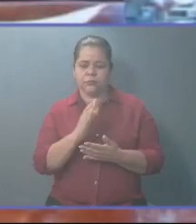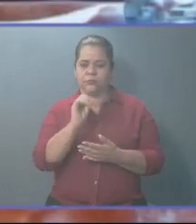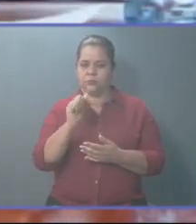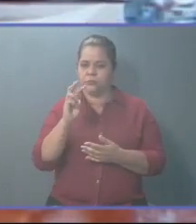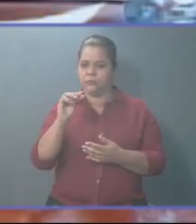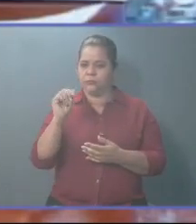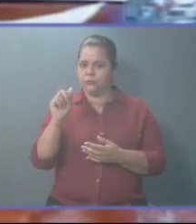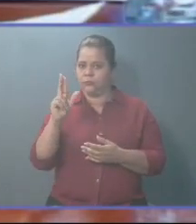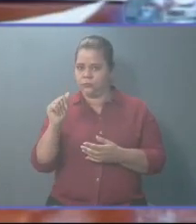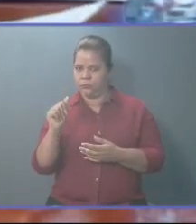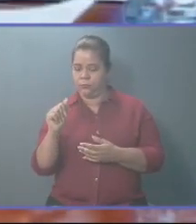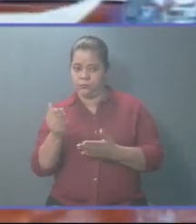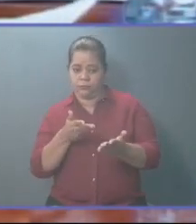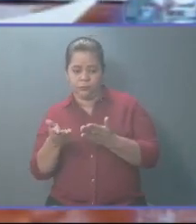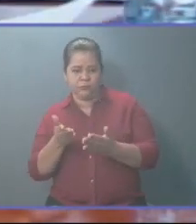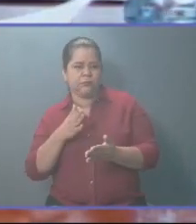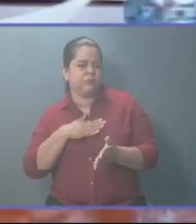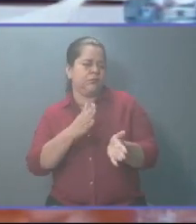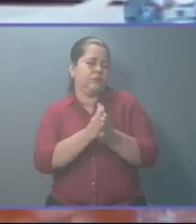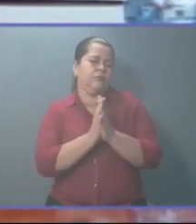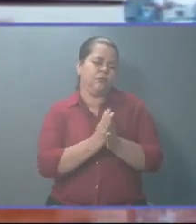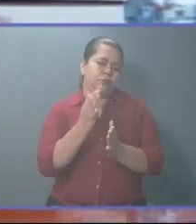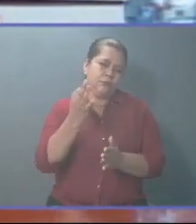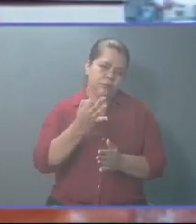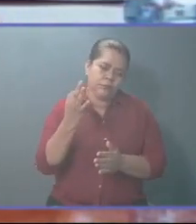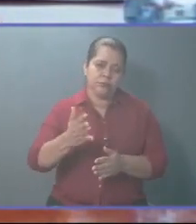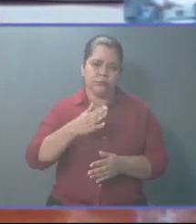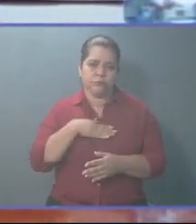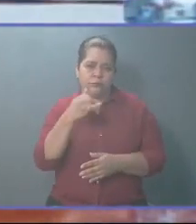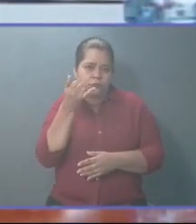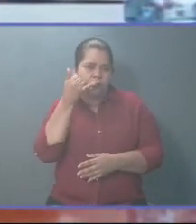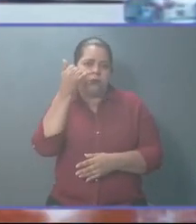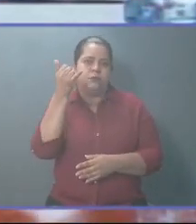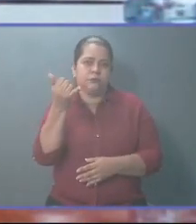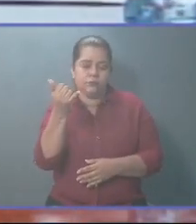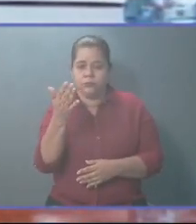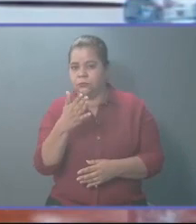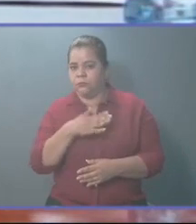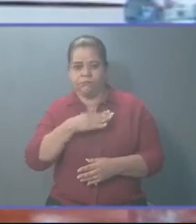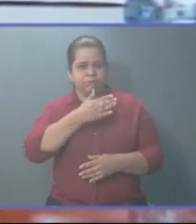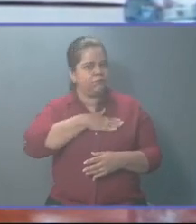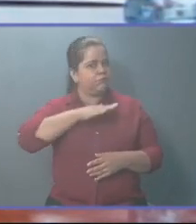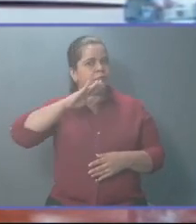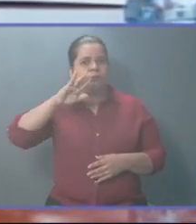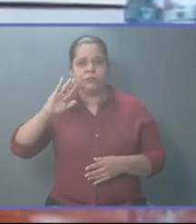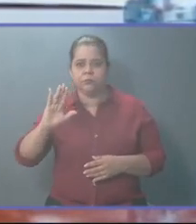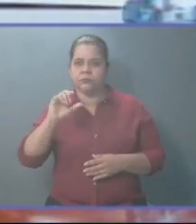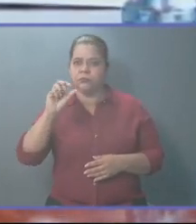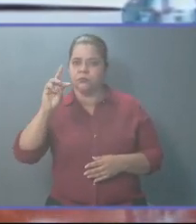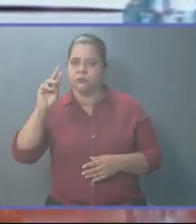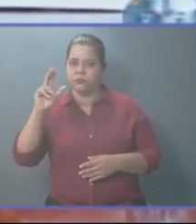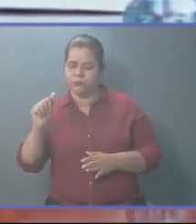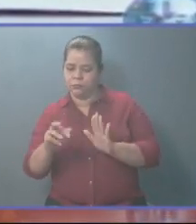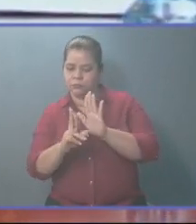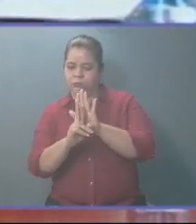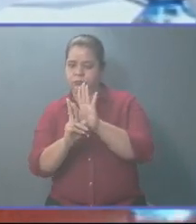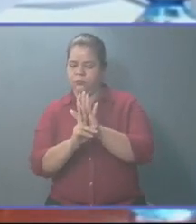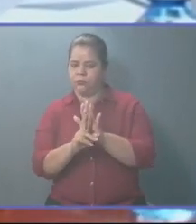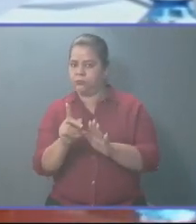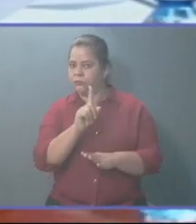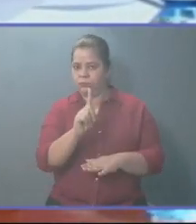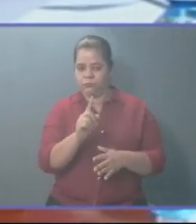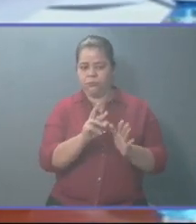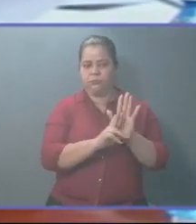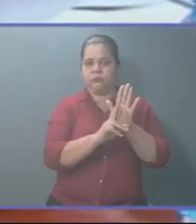Quiero pedirles, de favor, me permitan hacer una llamada, porque yo no puedo comprometer a la Cámara, soy representante de la Cámara, no el representante